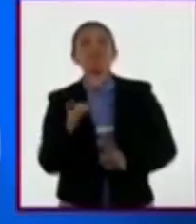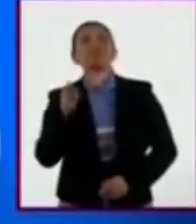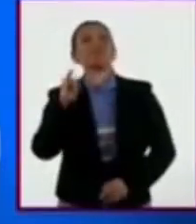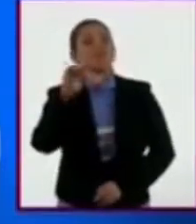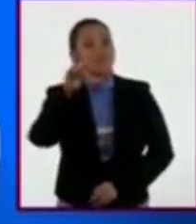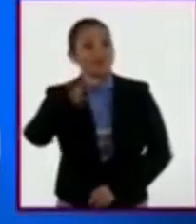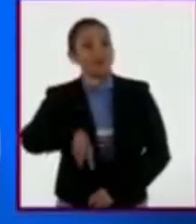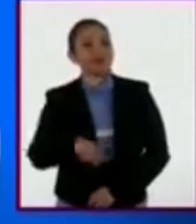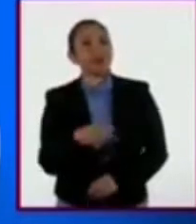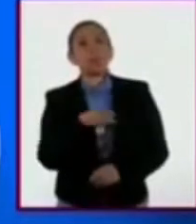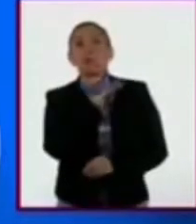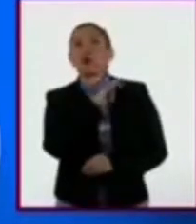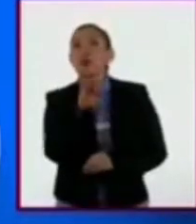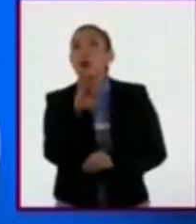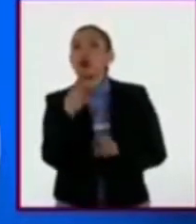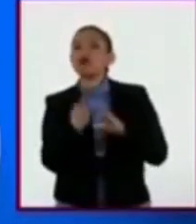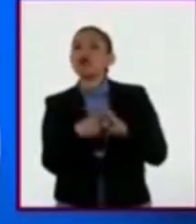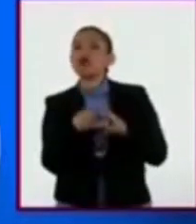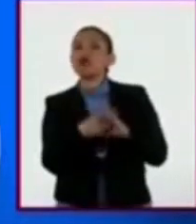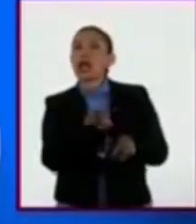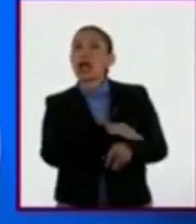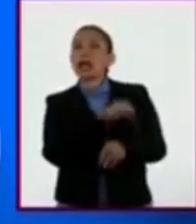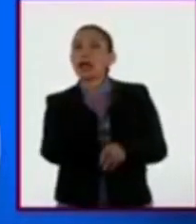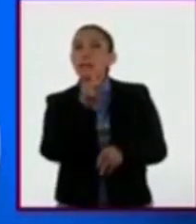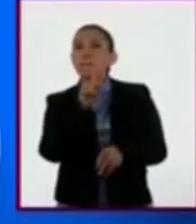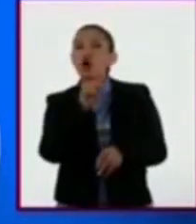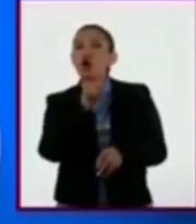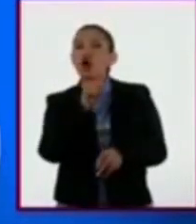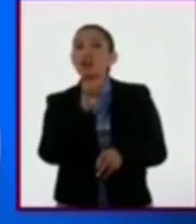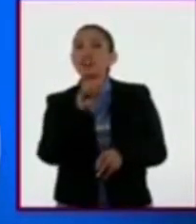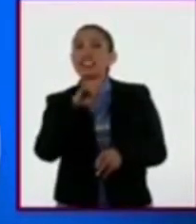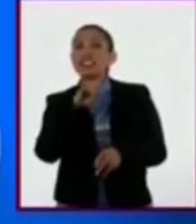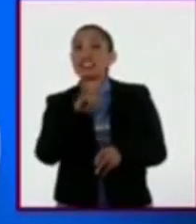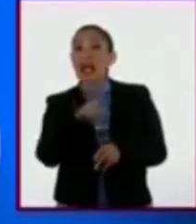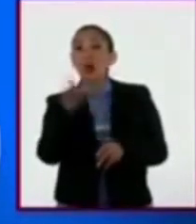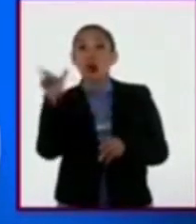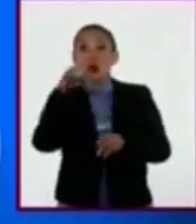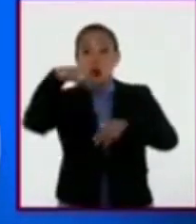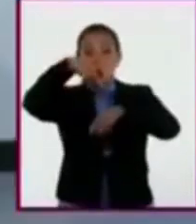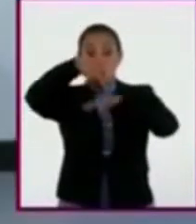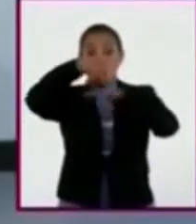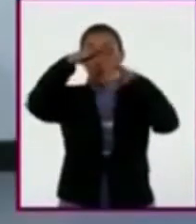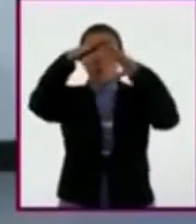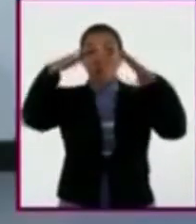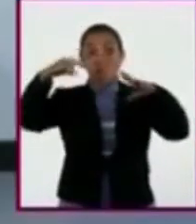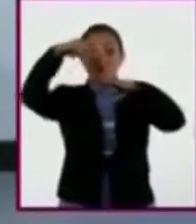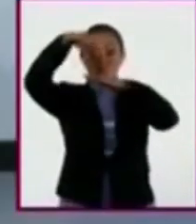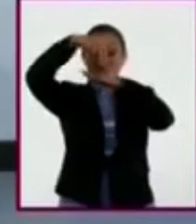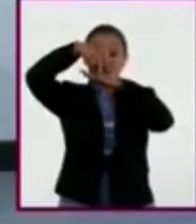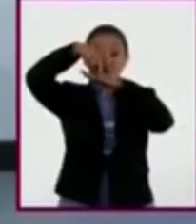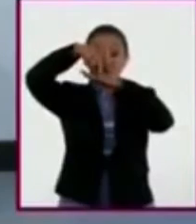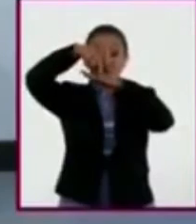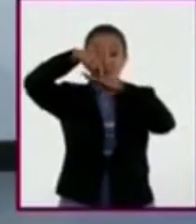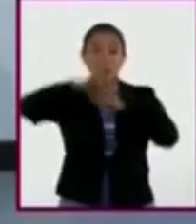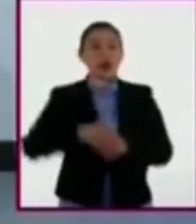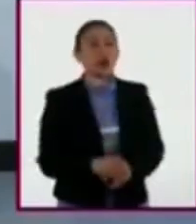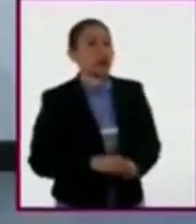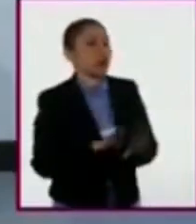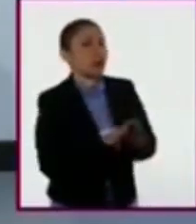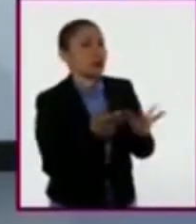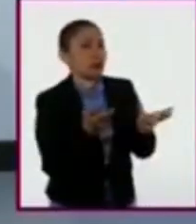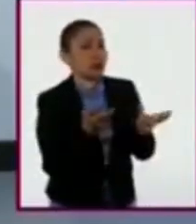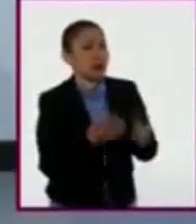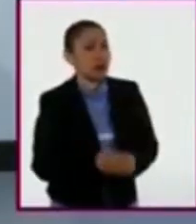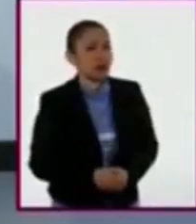es. Incluso podemos calcular la energía potencial que tendrás estando en tu azotea. ¿Cómo podríamos hacer